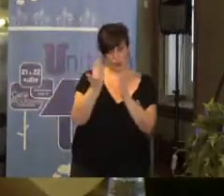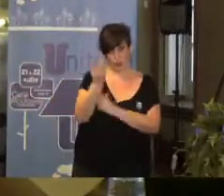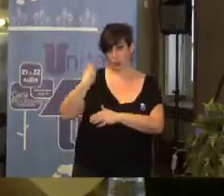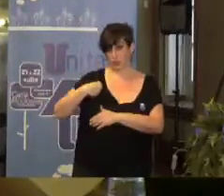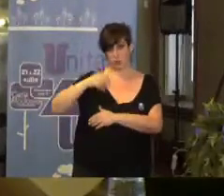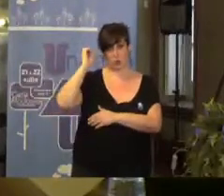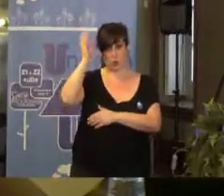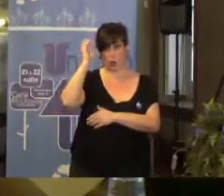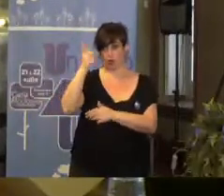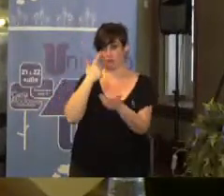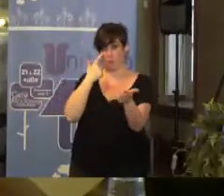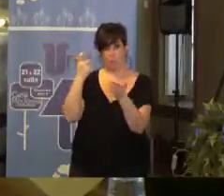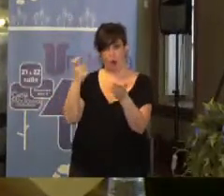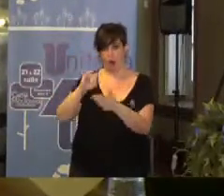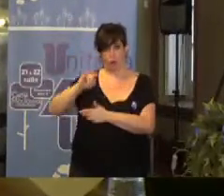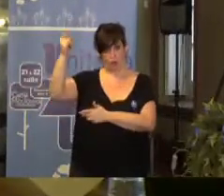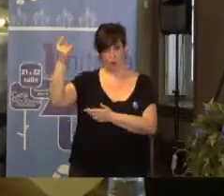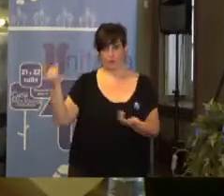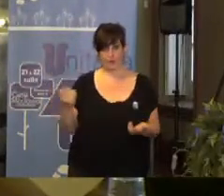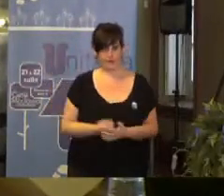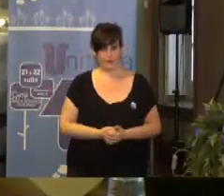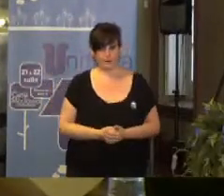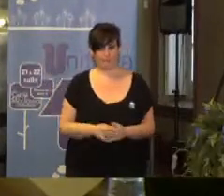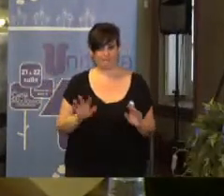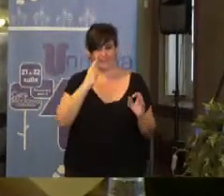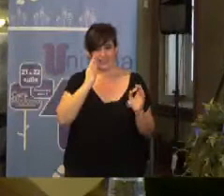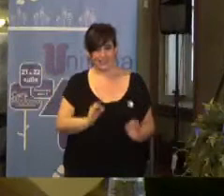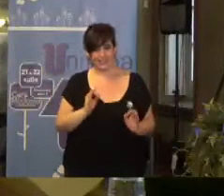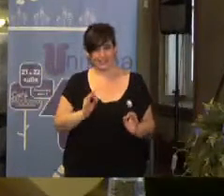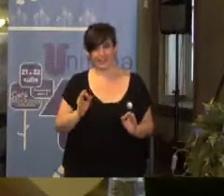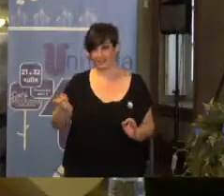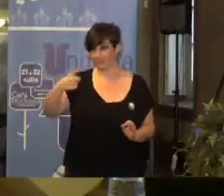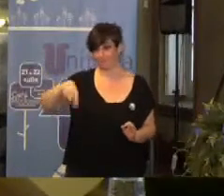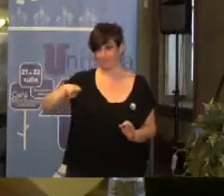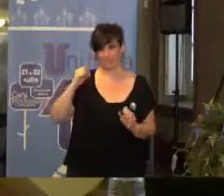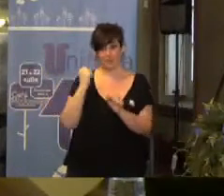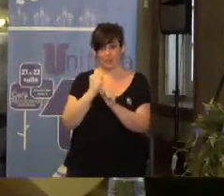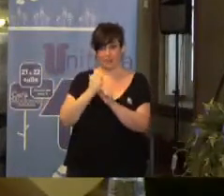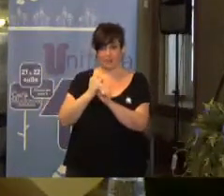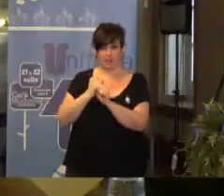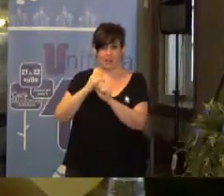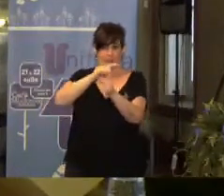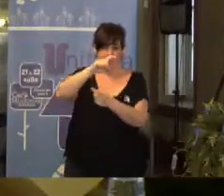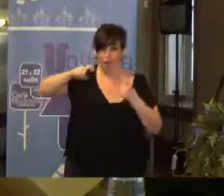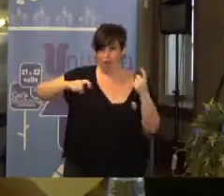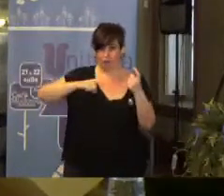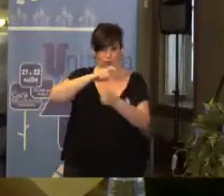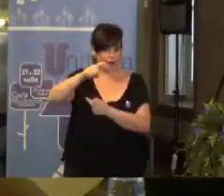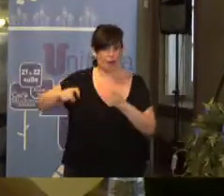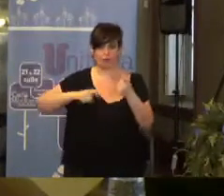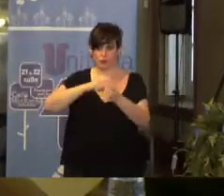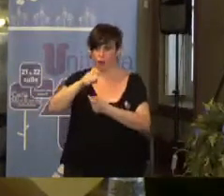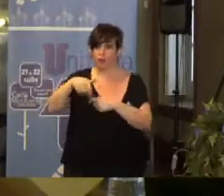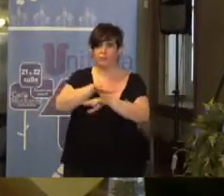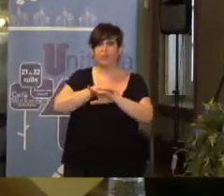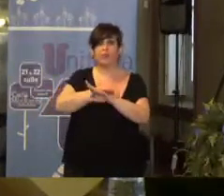máis de manifesto se pon, cando en realidade só levan traballando todos os anos que levan no goberno pois para